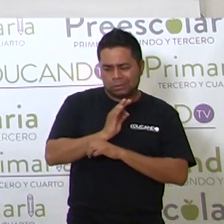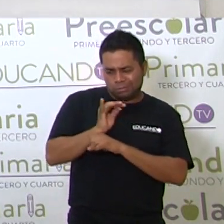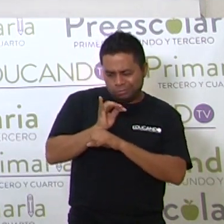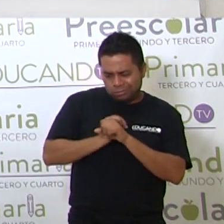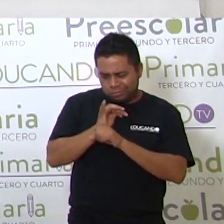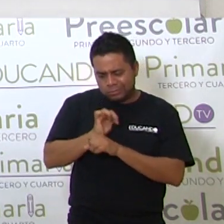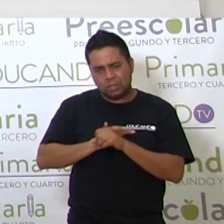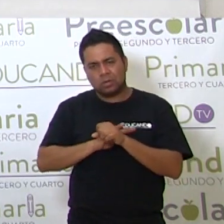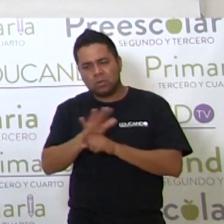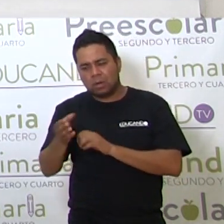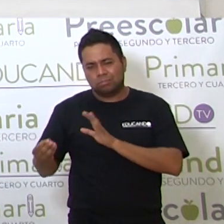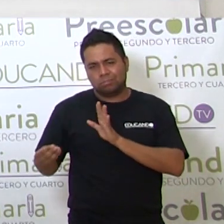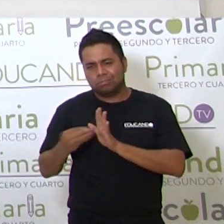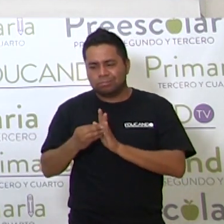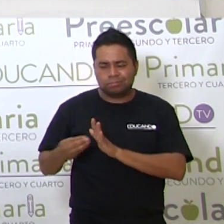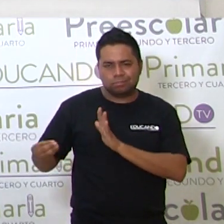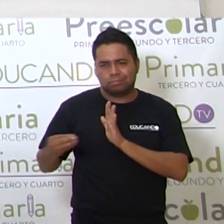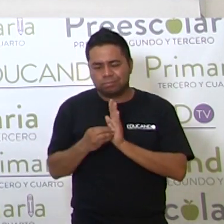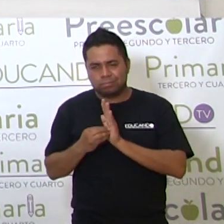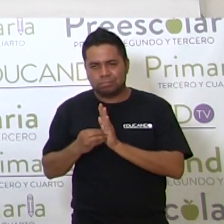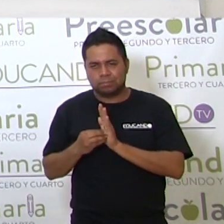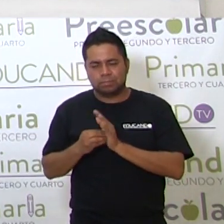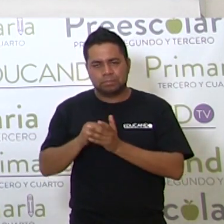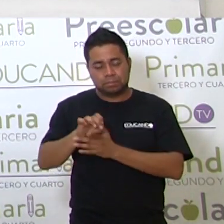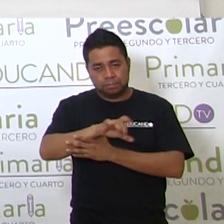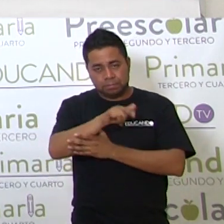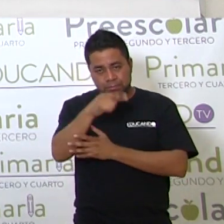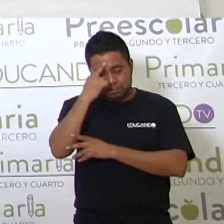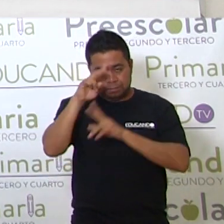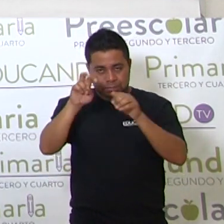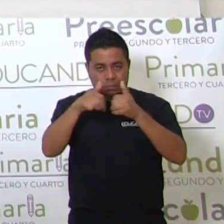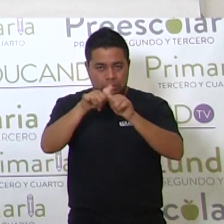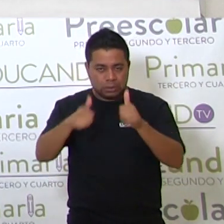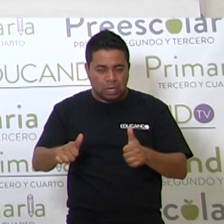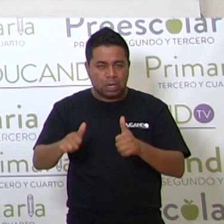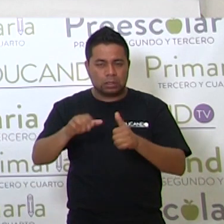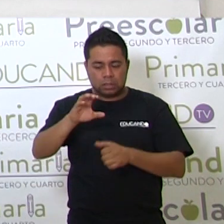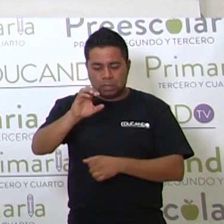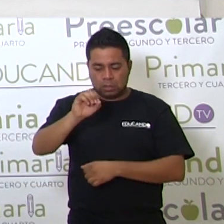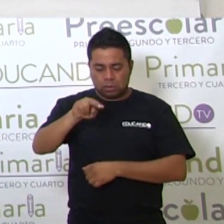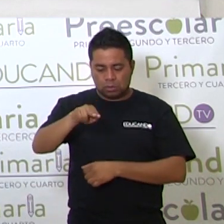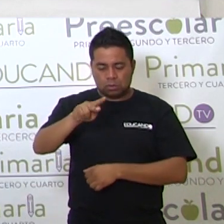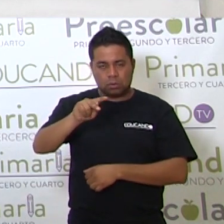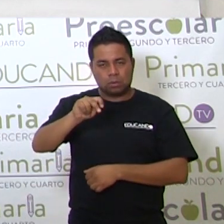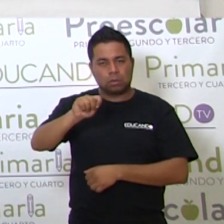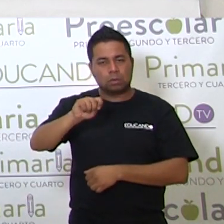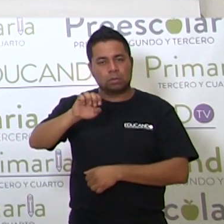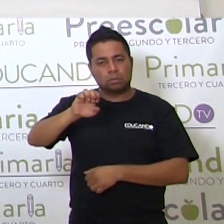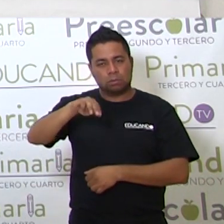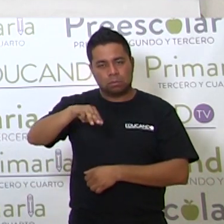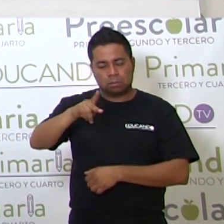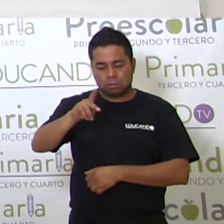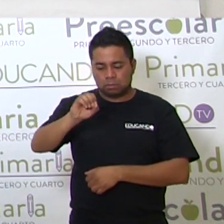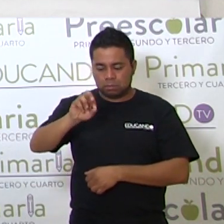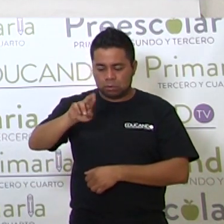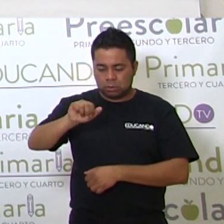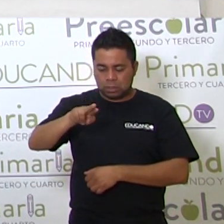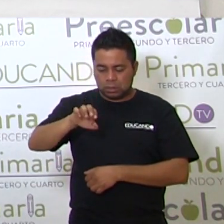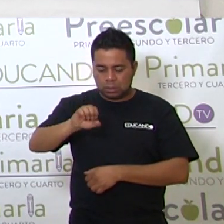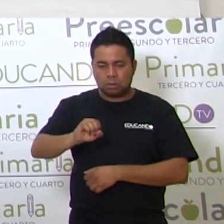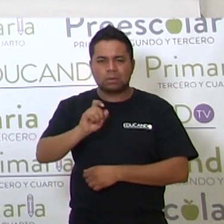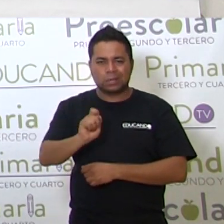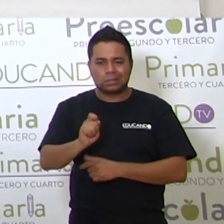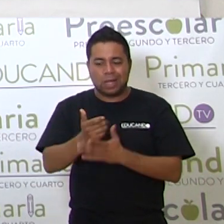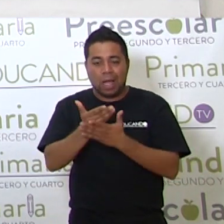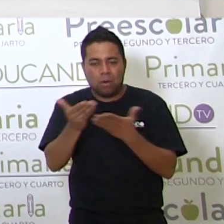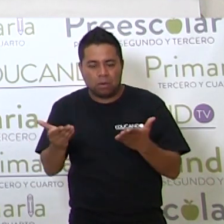podríamos poner. Y luego en el arte contemporáneo. Bueno, ahorita el arte contemporáneo es el arte actual.